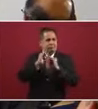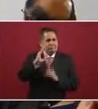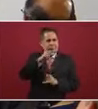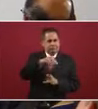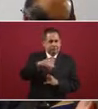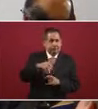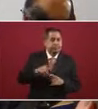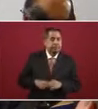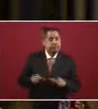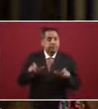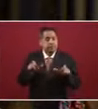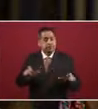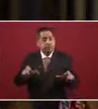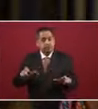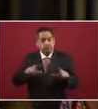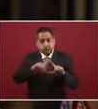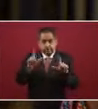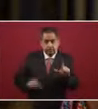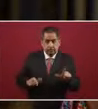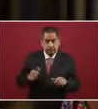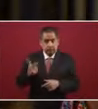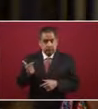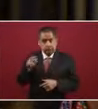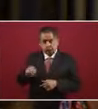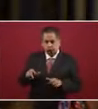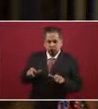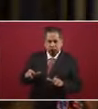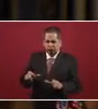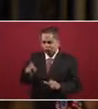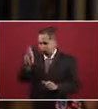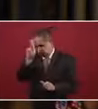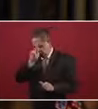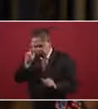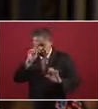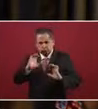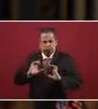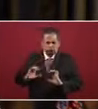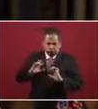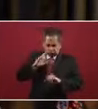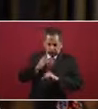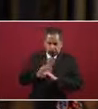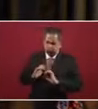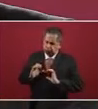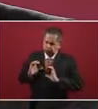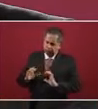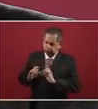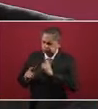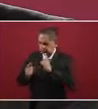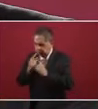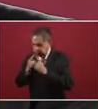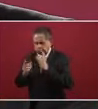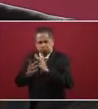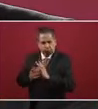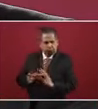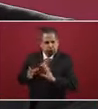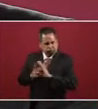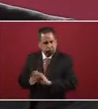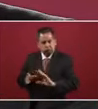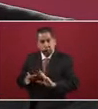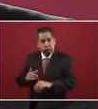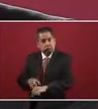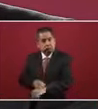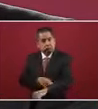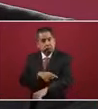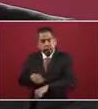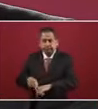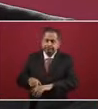La Guardia Nacional, la Policía Federal actuaron con suma responsabilidad, hablando con ellos bastante tiempo